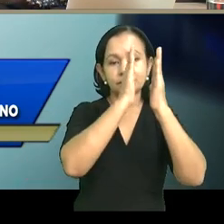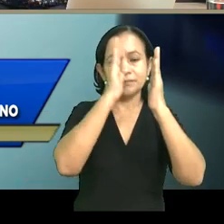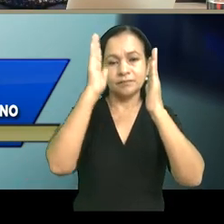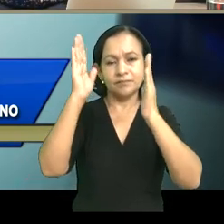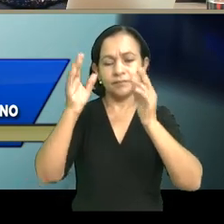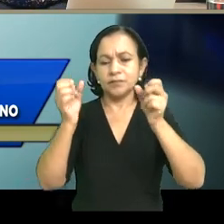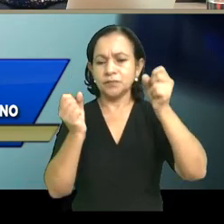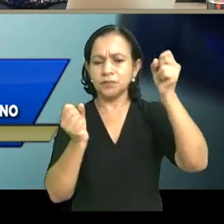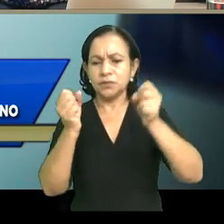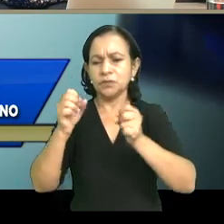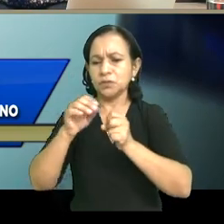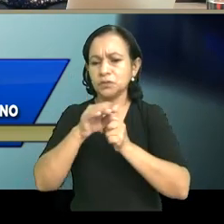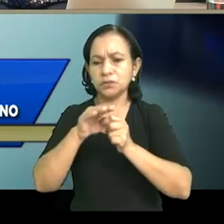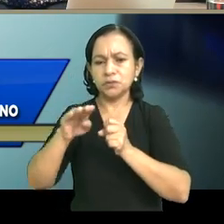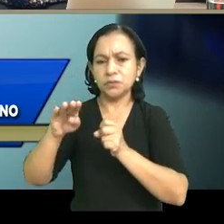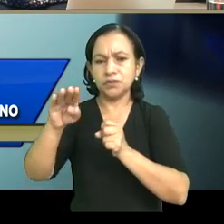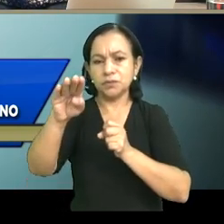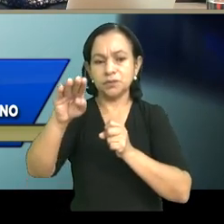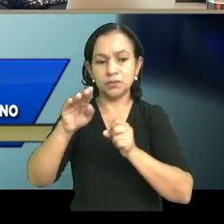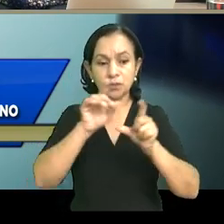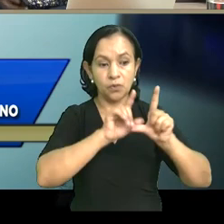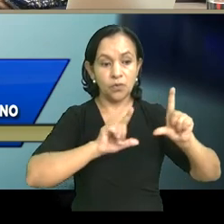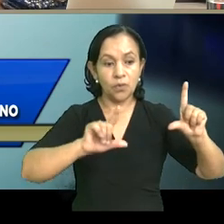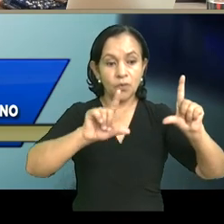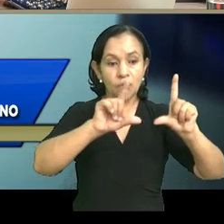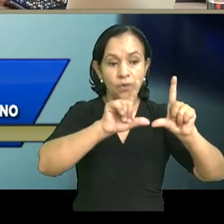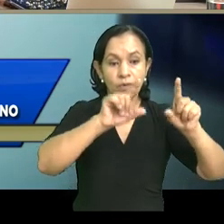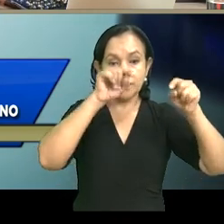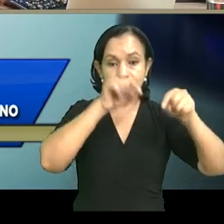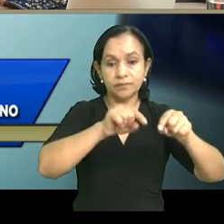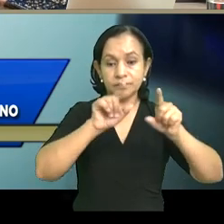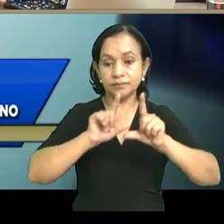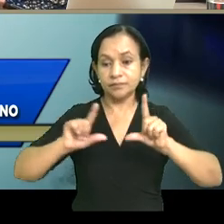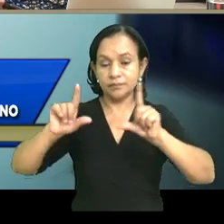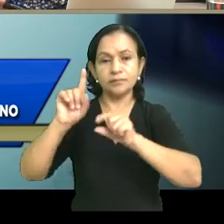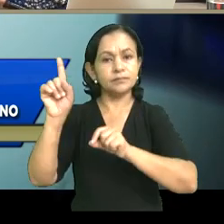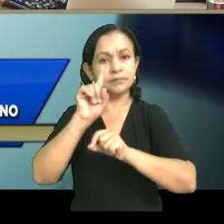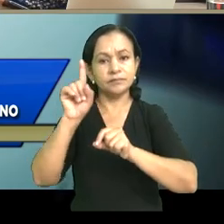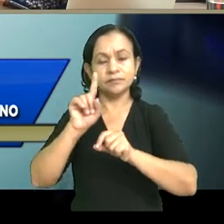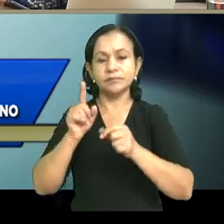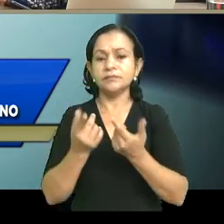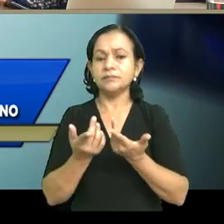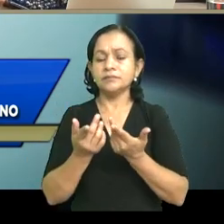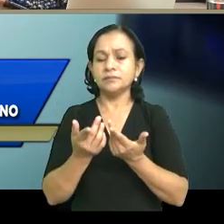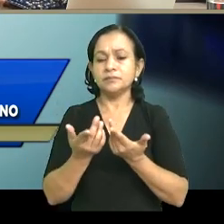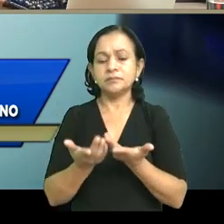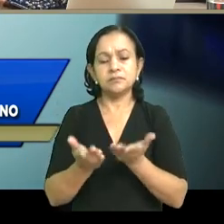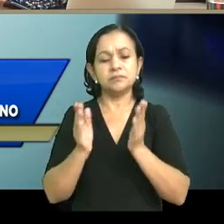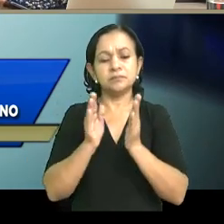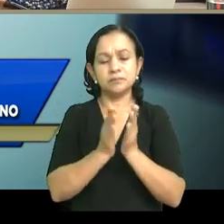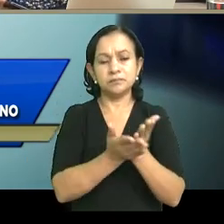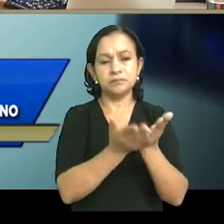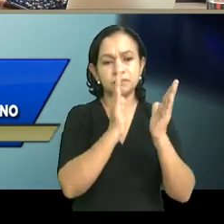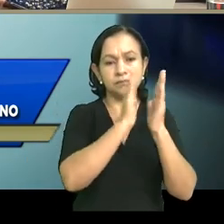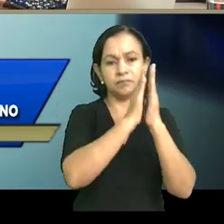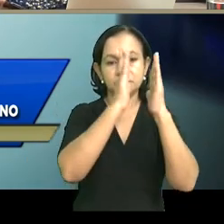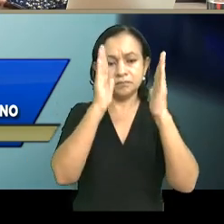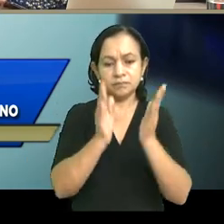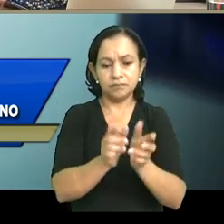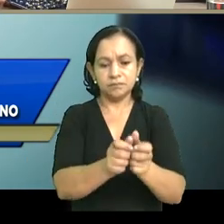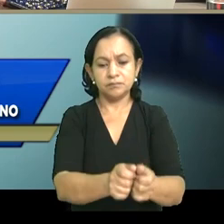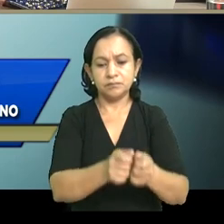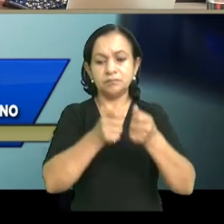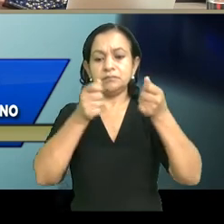no solamente son espacios públicos que están en los lugares, pero también sale la biblioteca a las